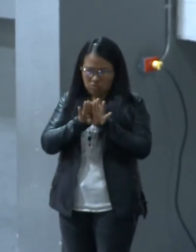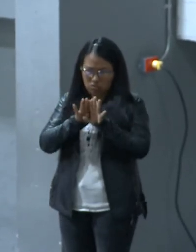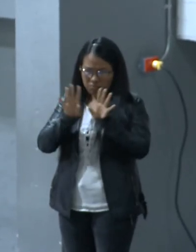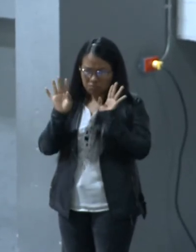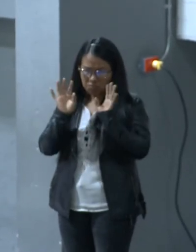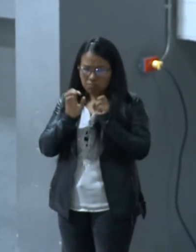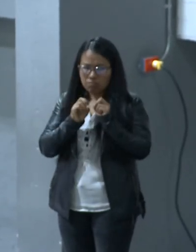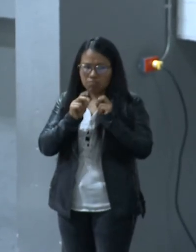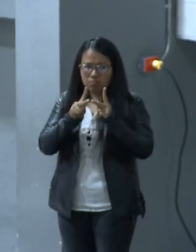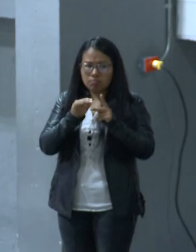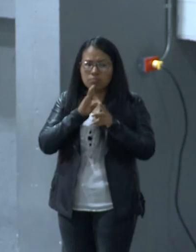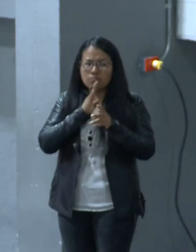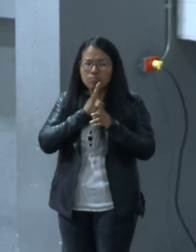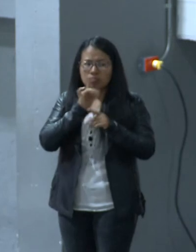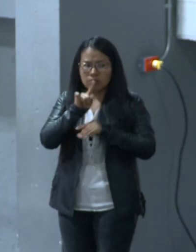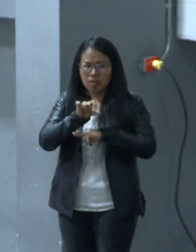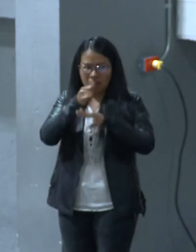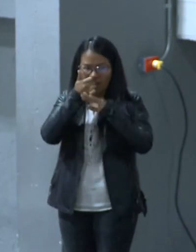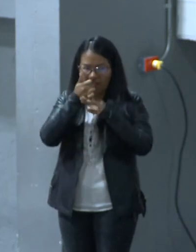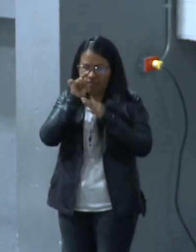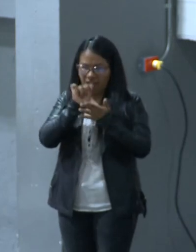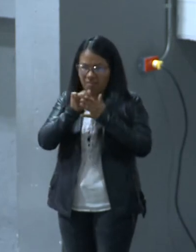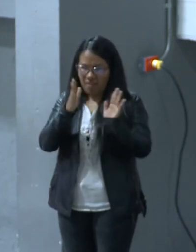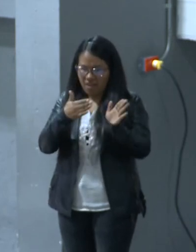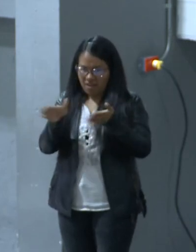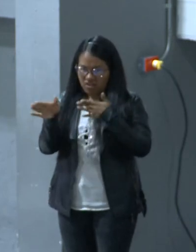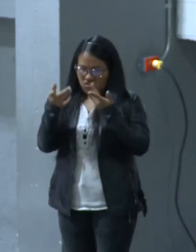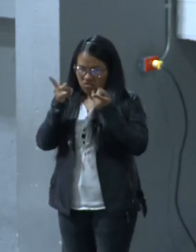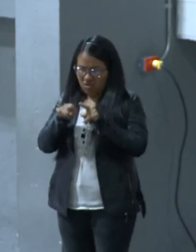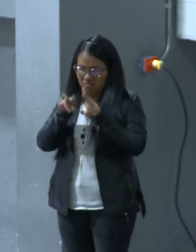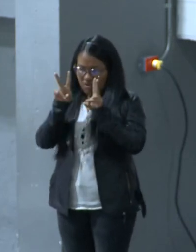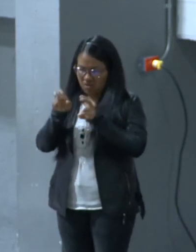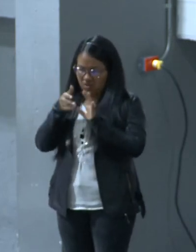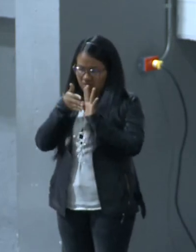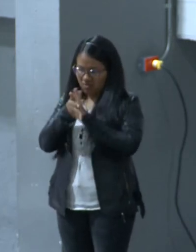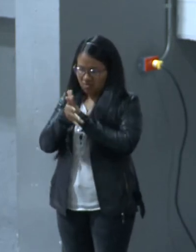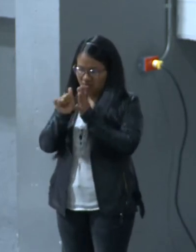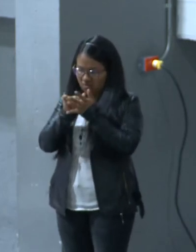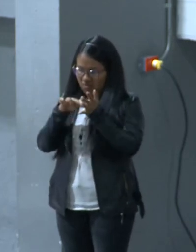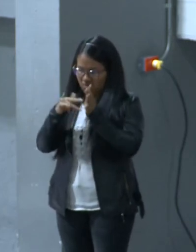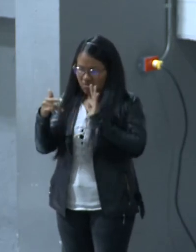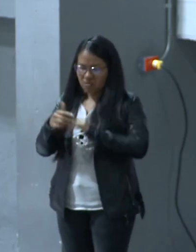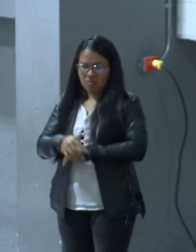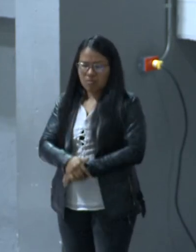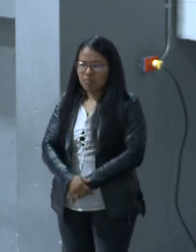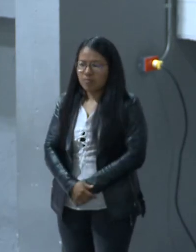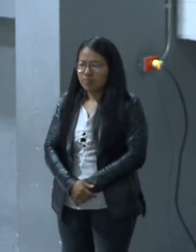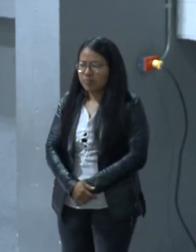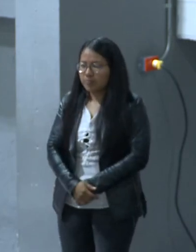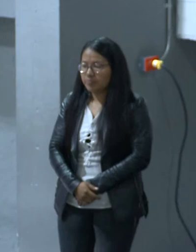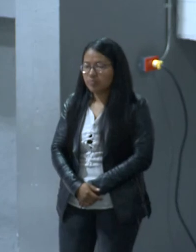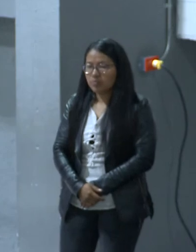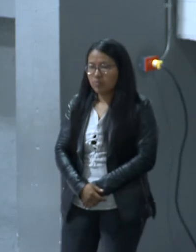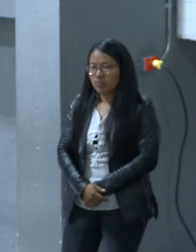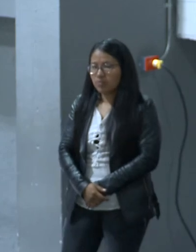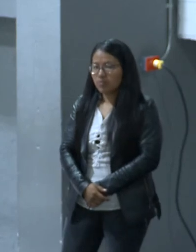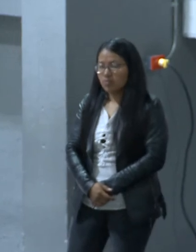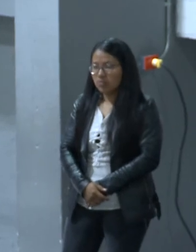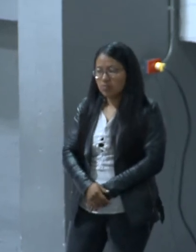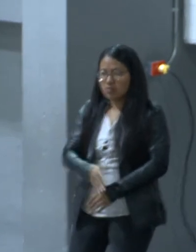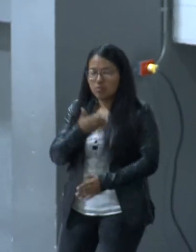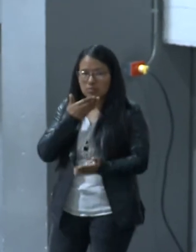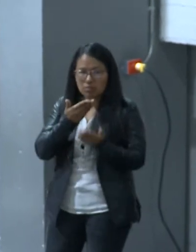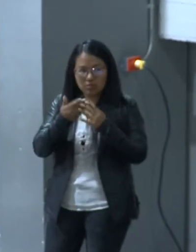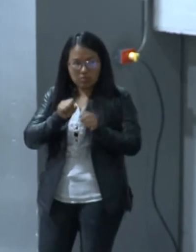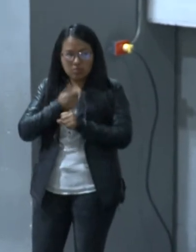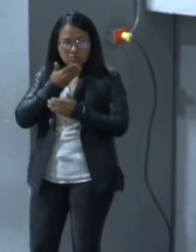de la jefe de planeación, también que tiene todo el tema también técnico que nos pueda ayudar. José, adelante, por favor. Bueno, gracias, muy